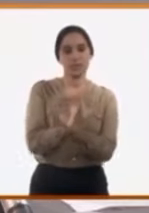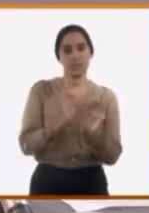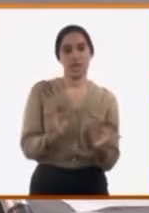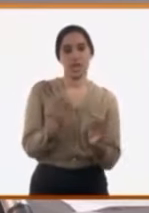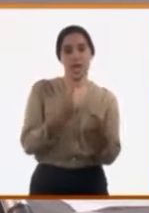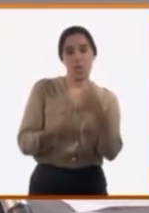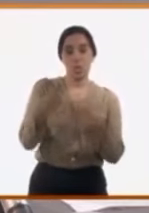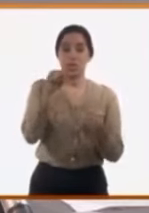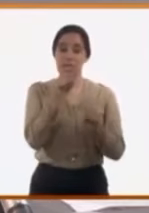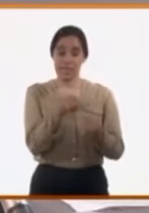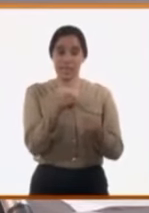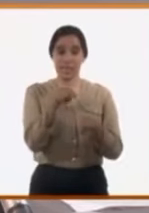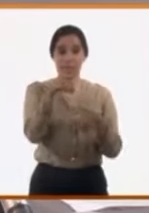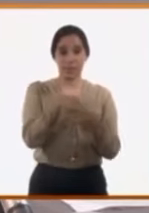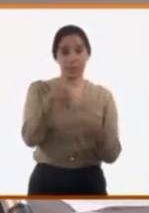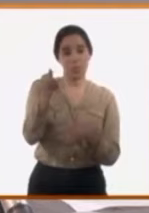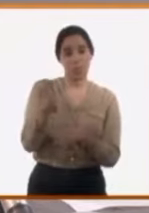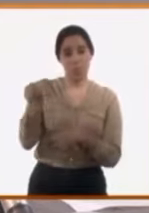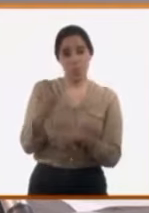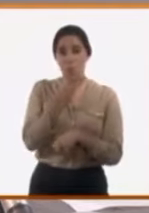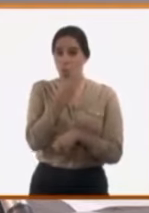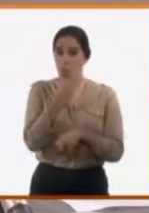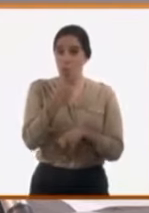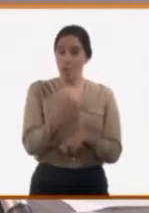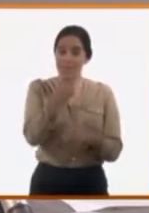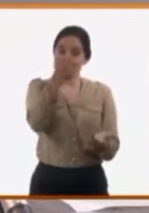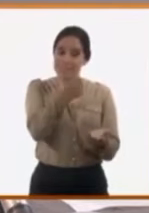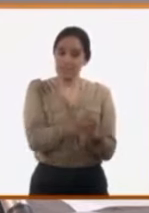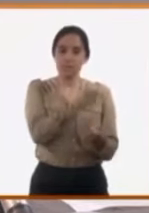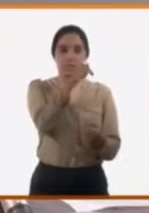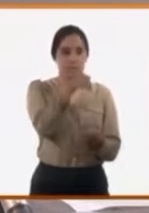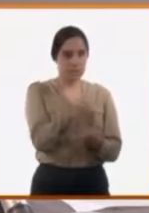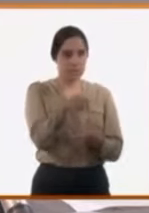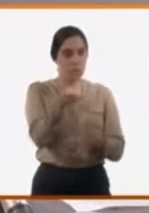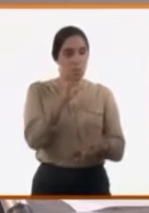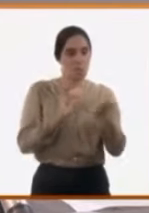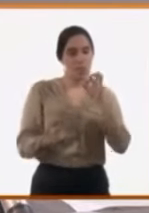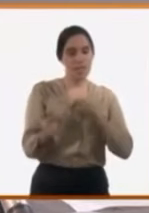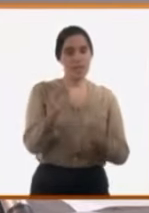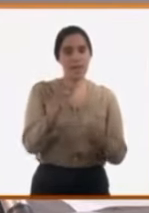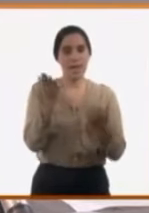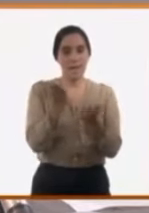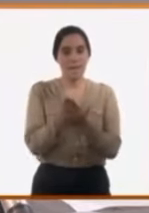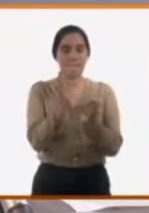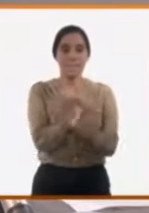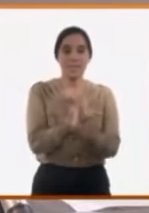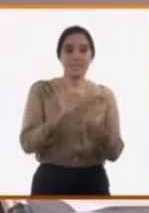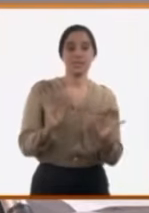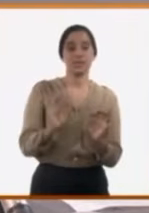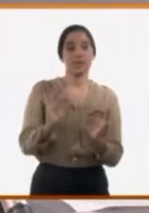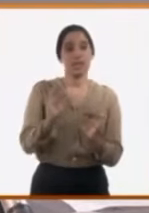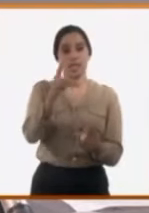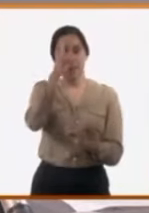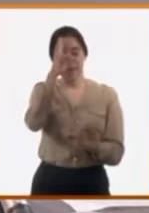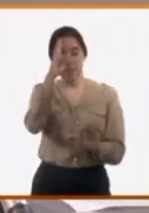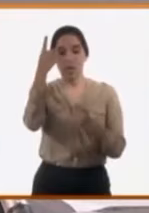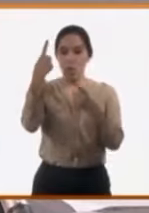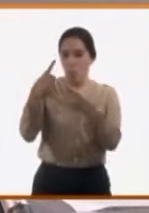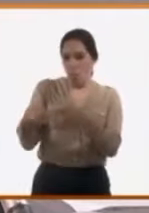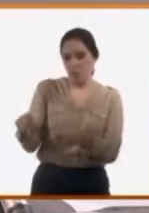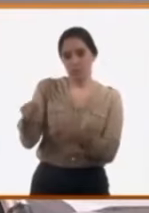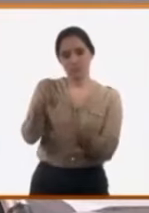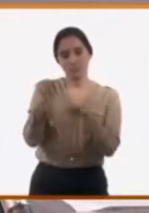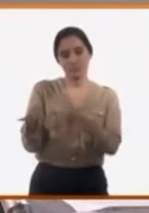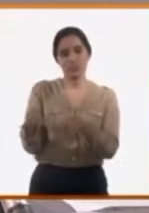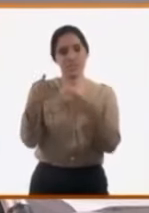muchachos jóvenes del de la capital cogían la carrera de medicina y en otros territorios que podía hacer más falta por ejemplo en